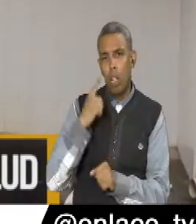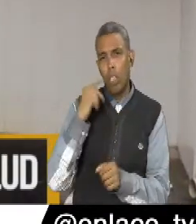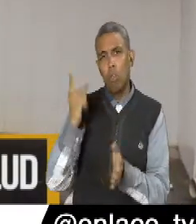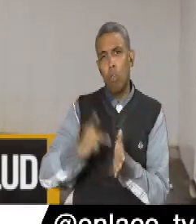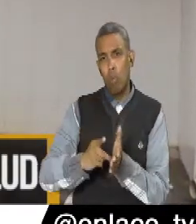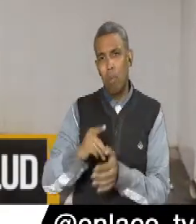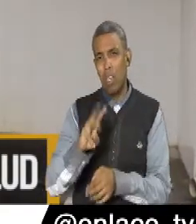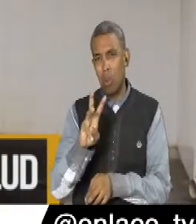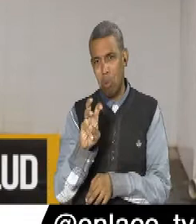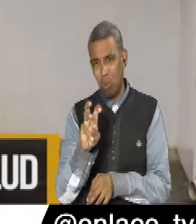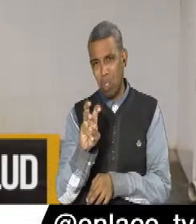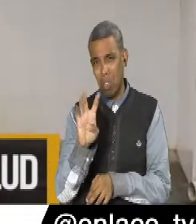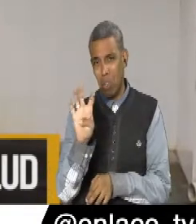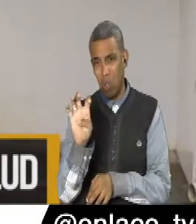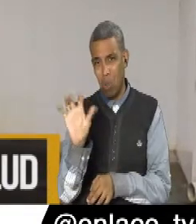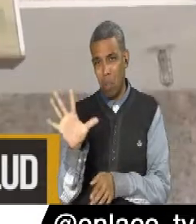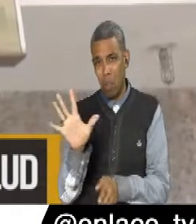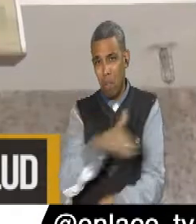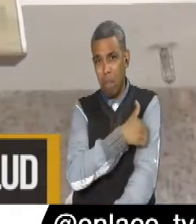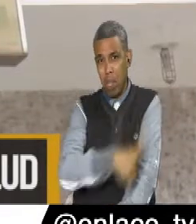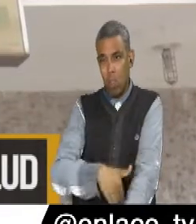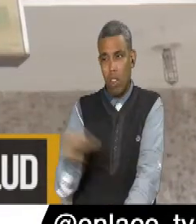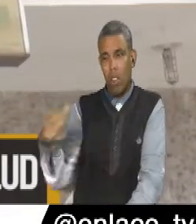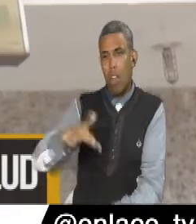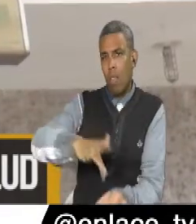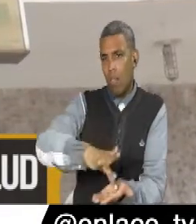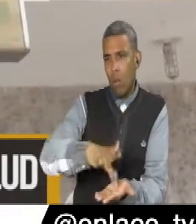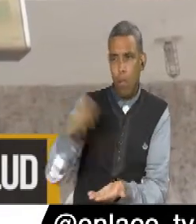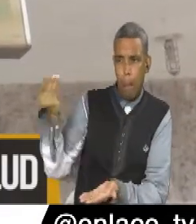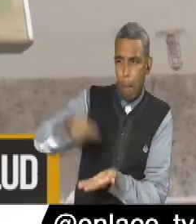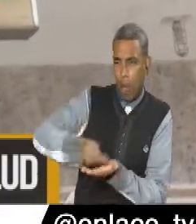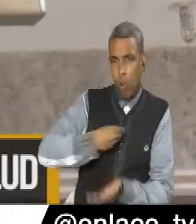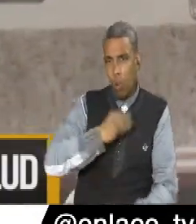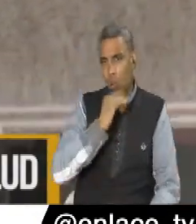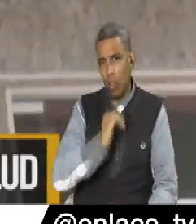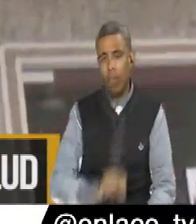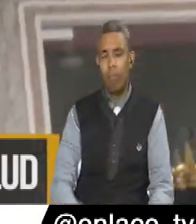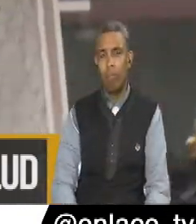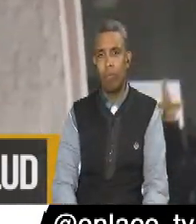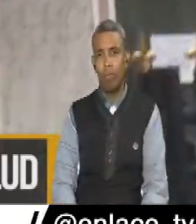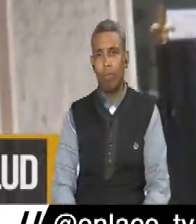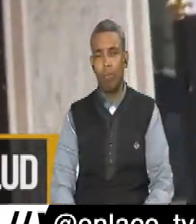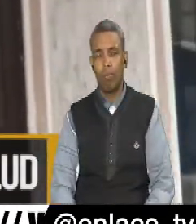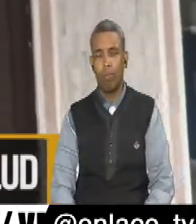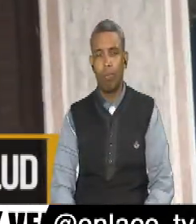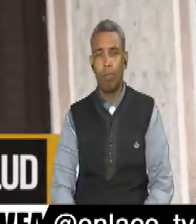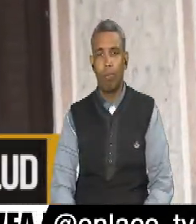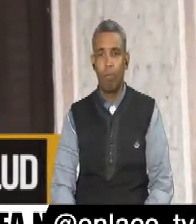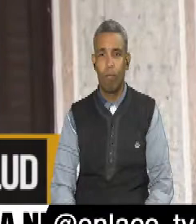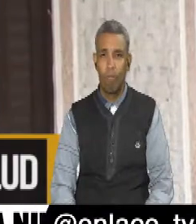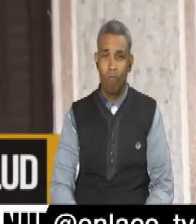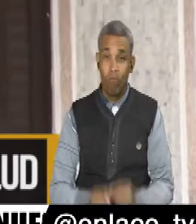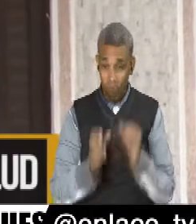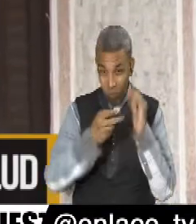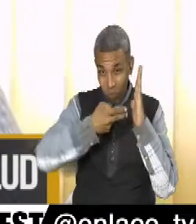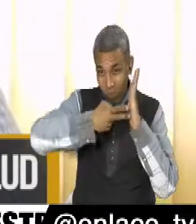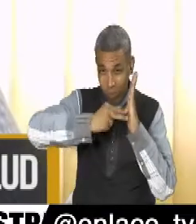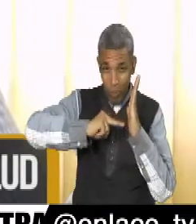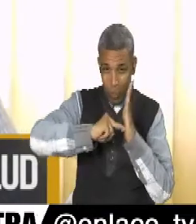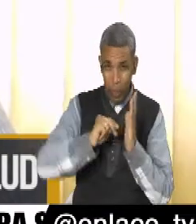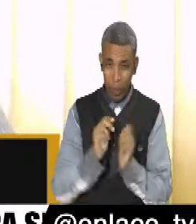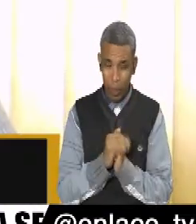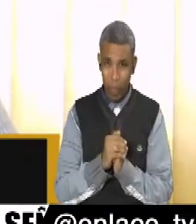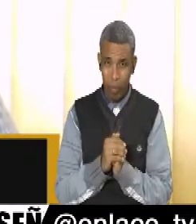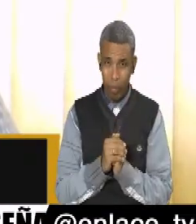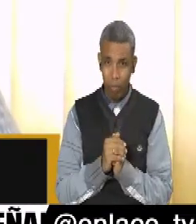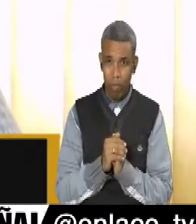2.895 millones. A pesar de los acuerdos de pago suscritos, los mismos no se han cumplido por parte de la EPS. Es decir, que en el último acuerdo